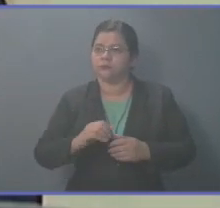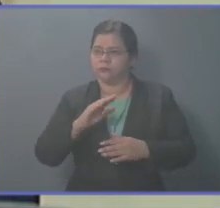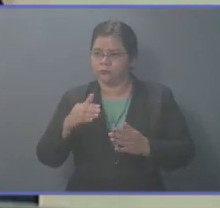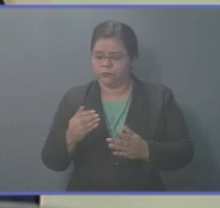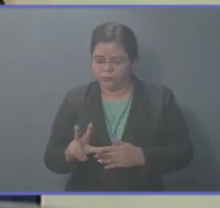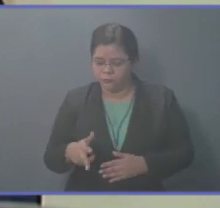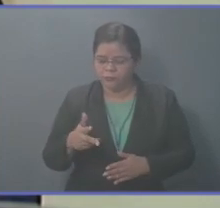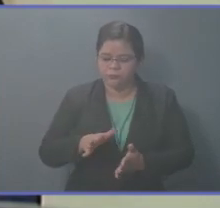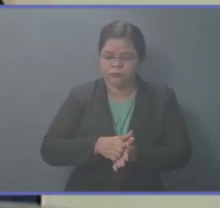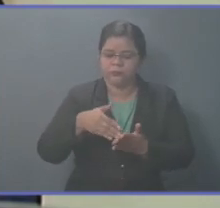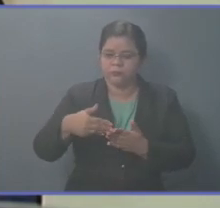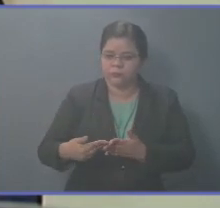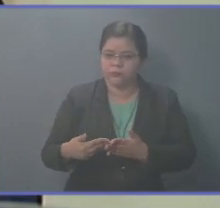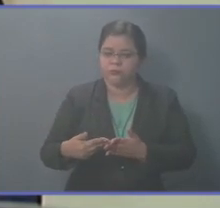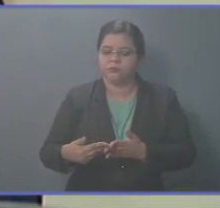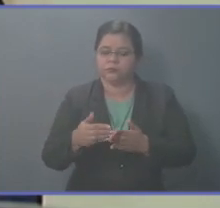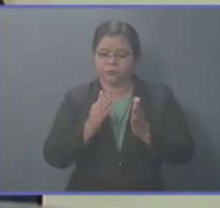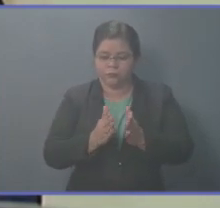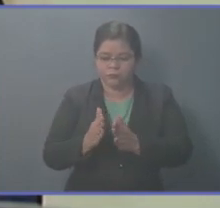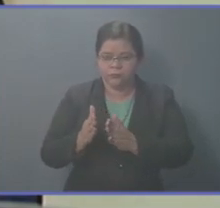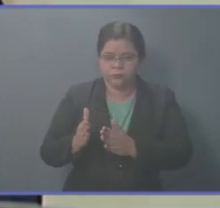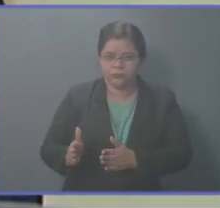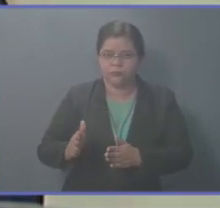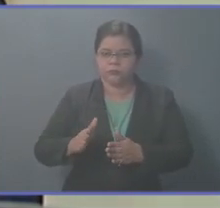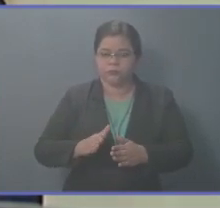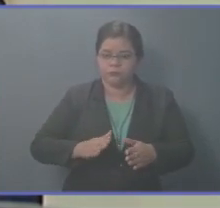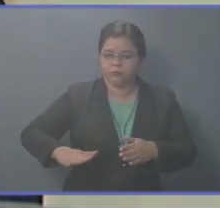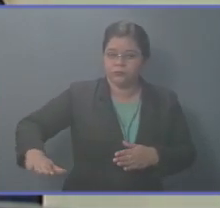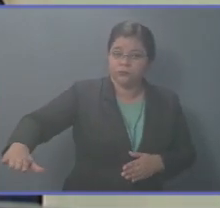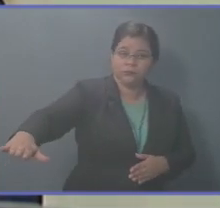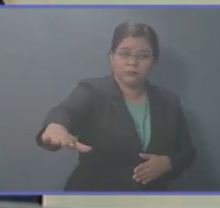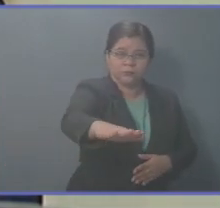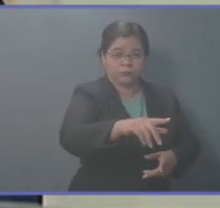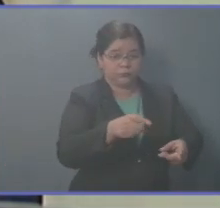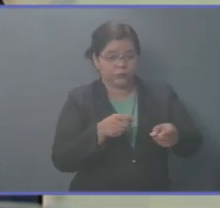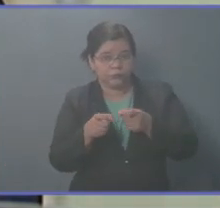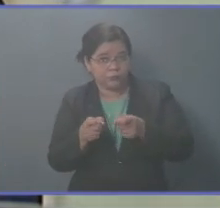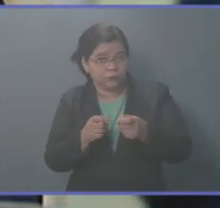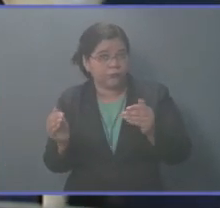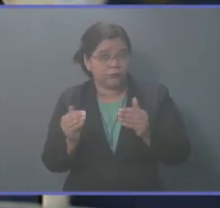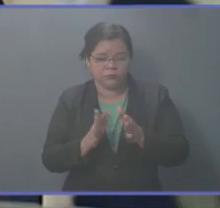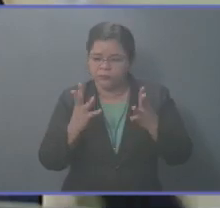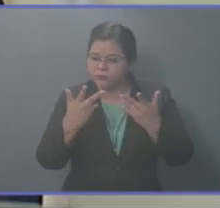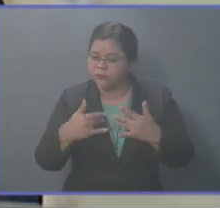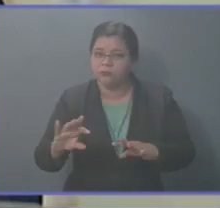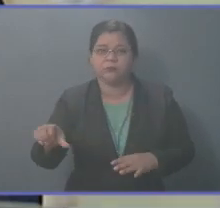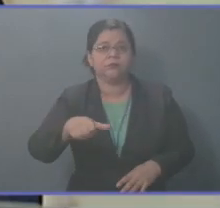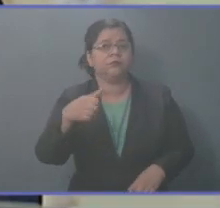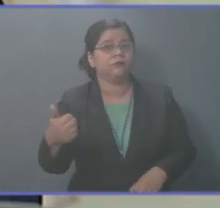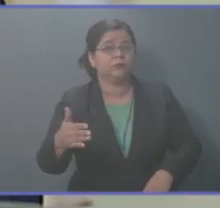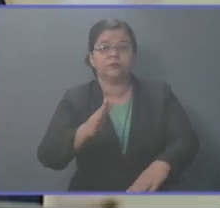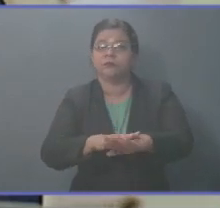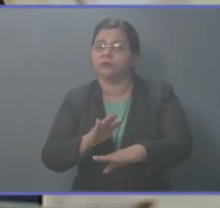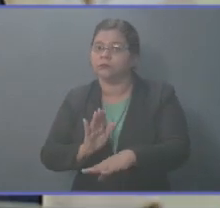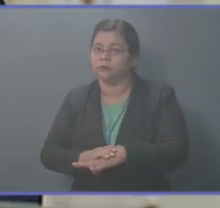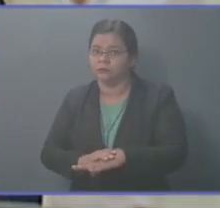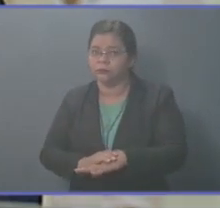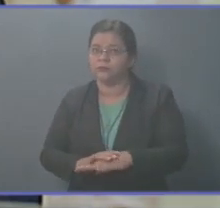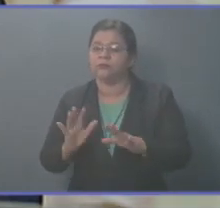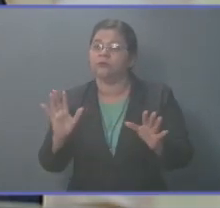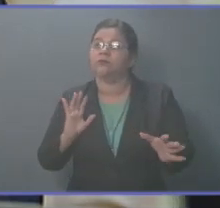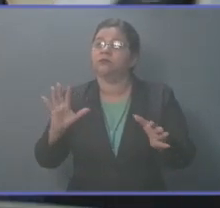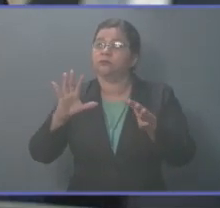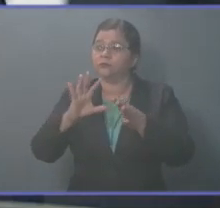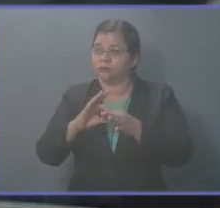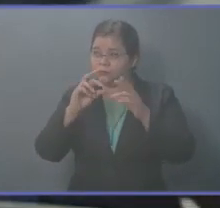fase 3 del Plan de Control Territorial, así como cualquier otra convocatoria en relación